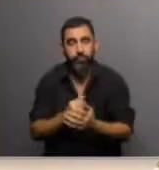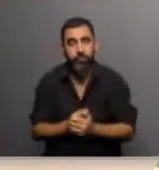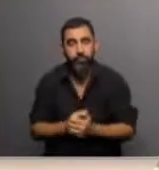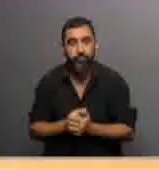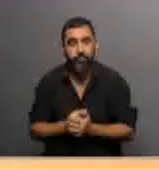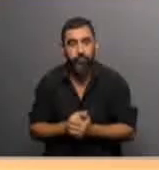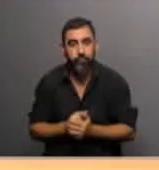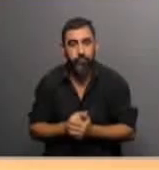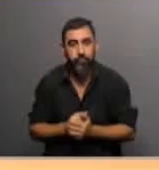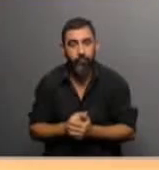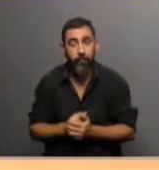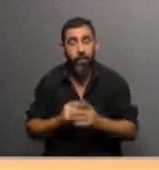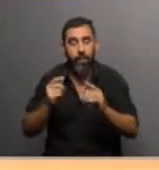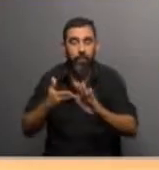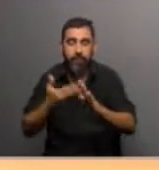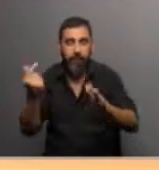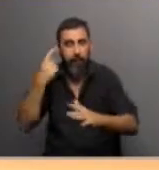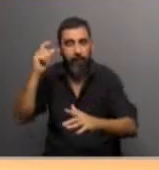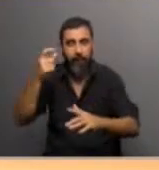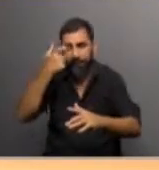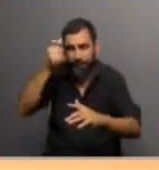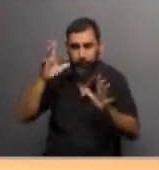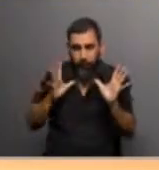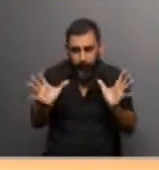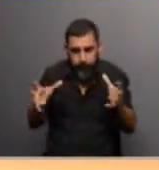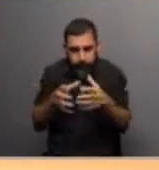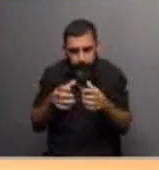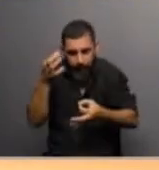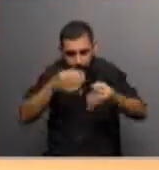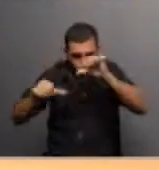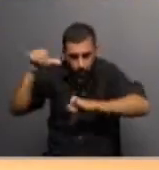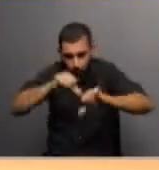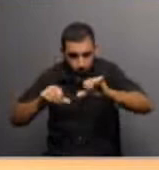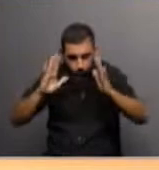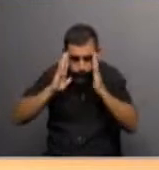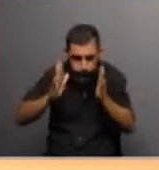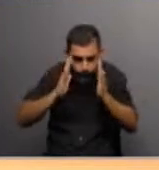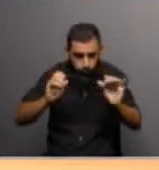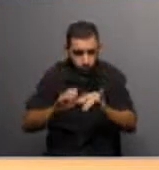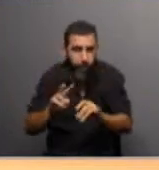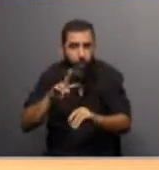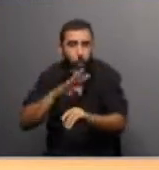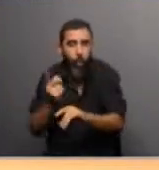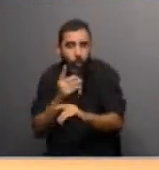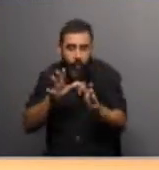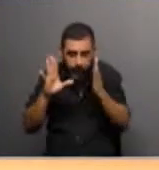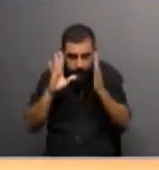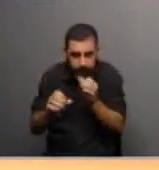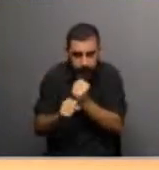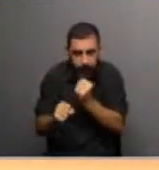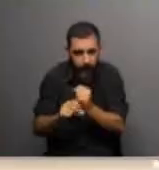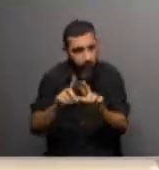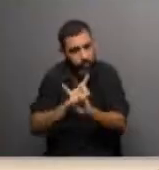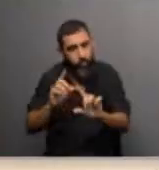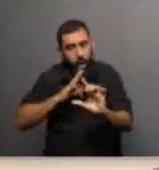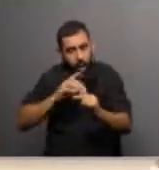también desmistifica la idea del científico encerrado en el laboratorio que solo se dedica a la ciencia y enriquece, ¿no? En un todo.